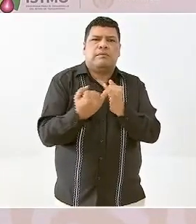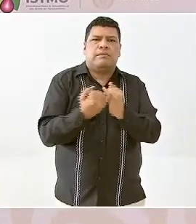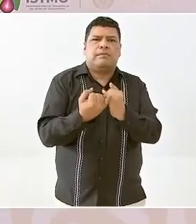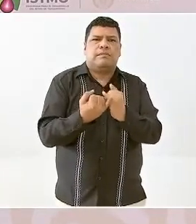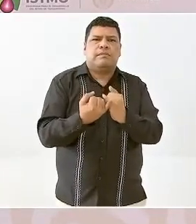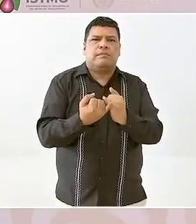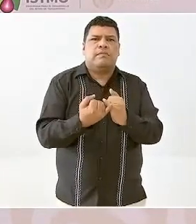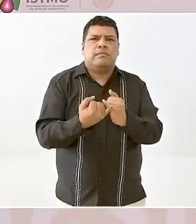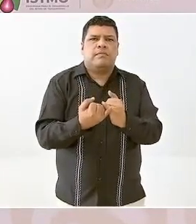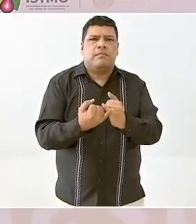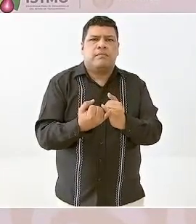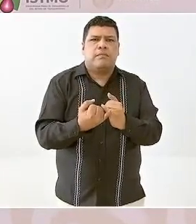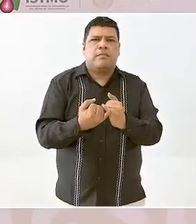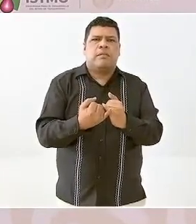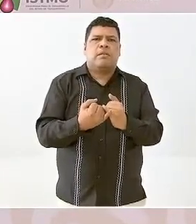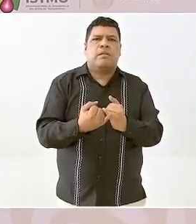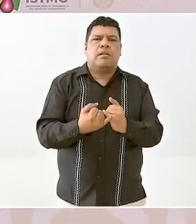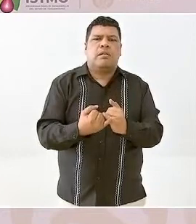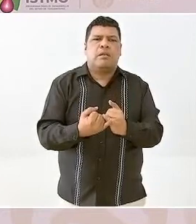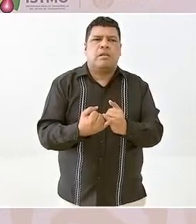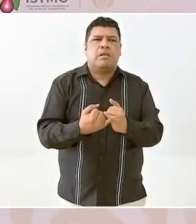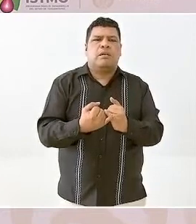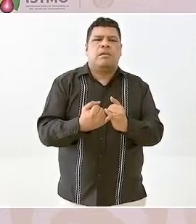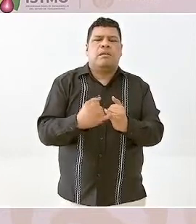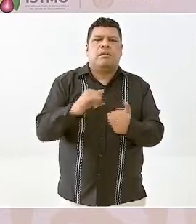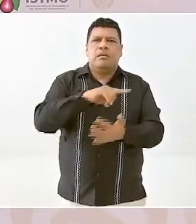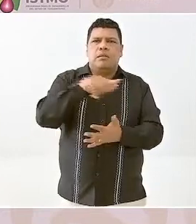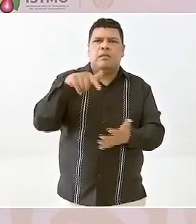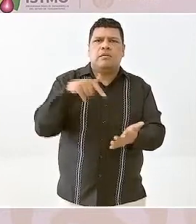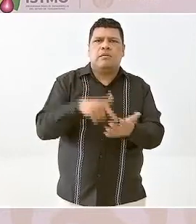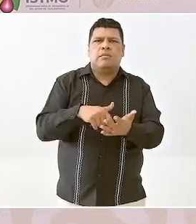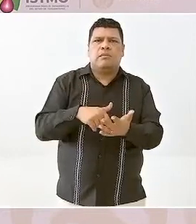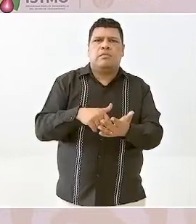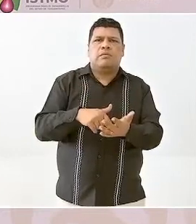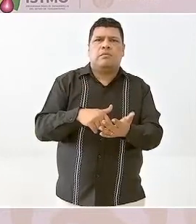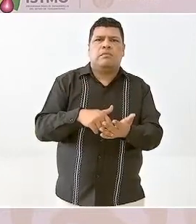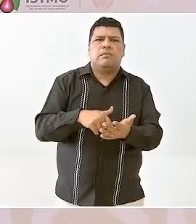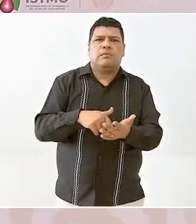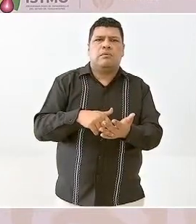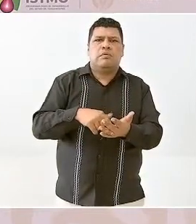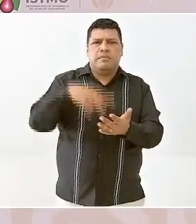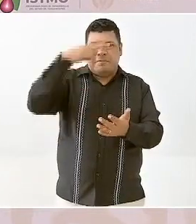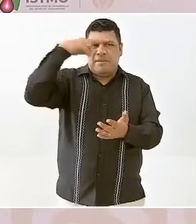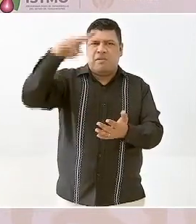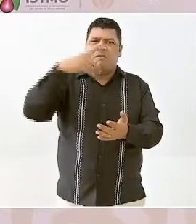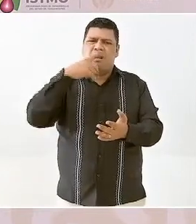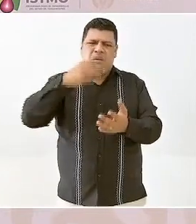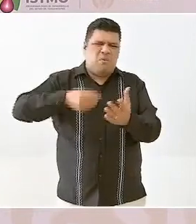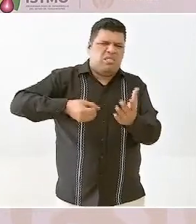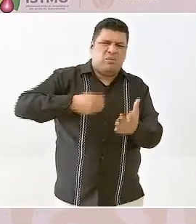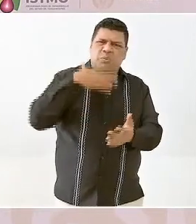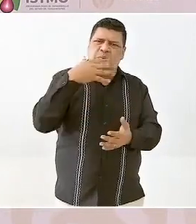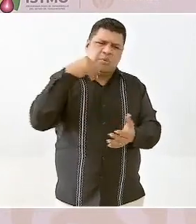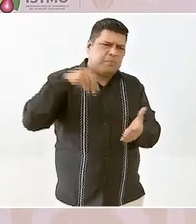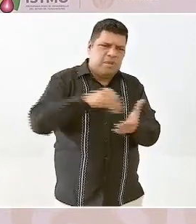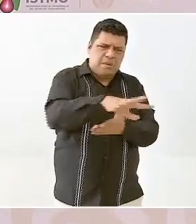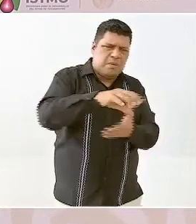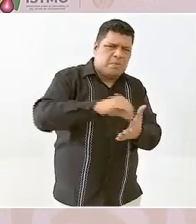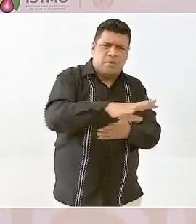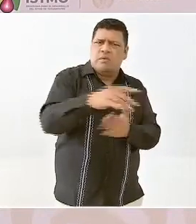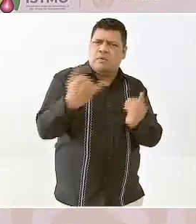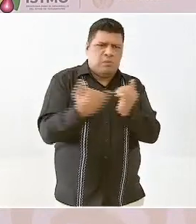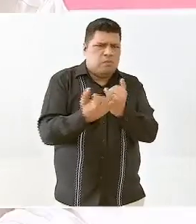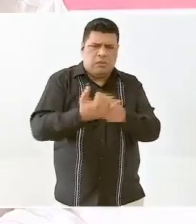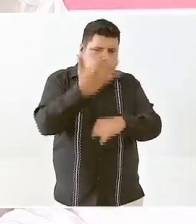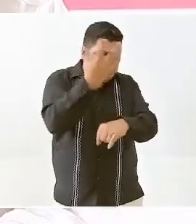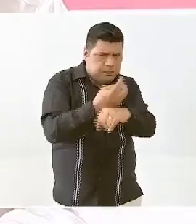gran canal del desagüe en la Ciudad de México. También